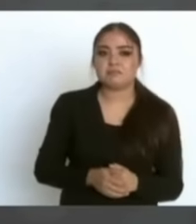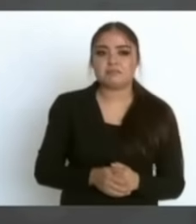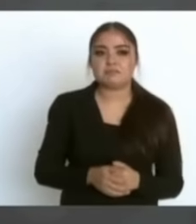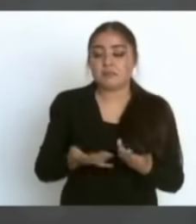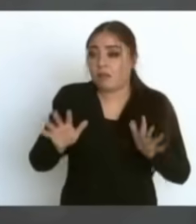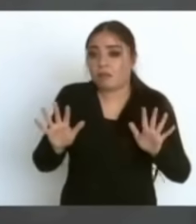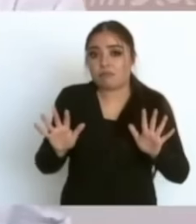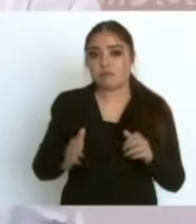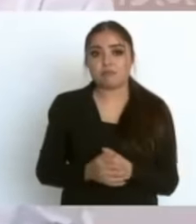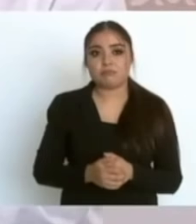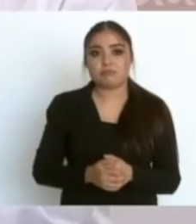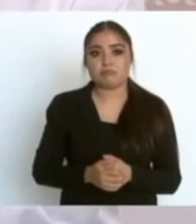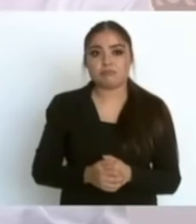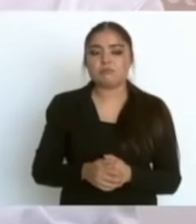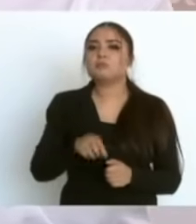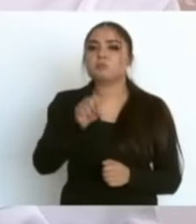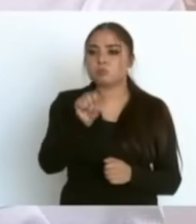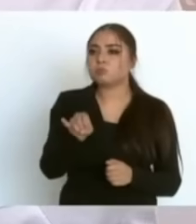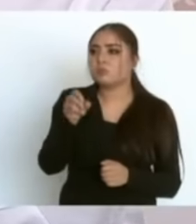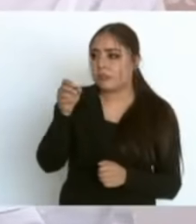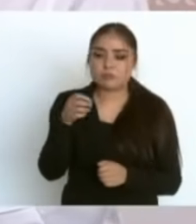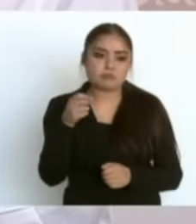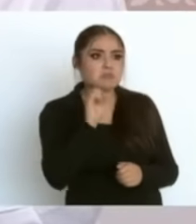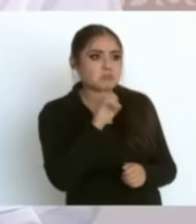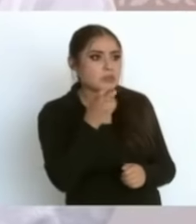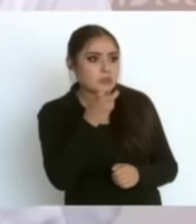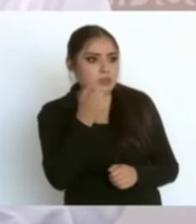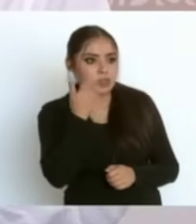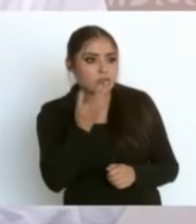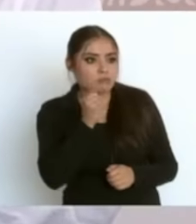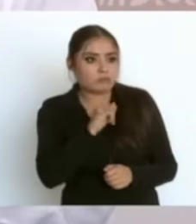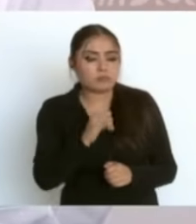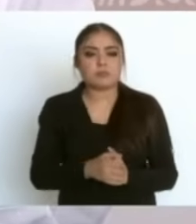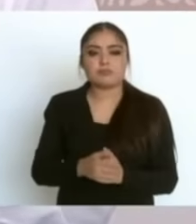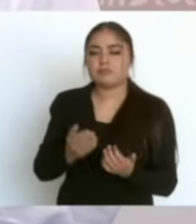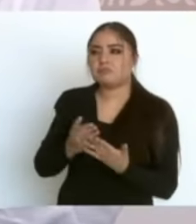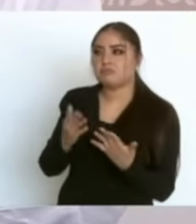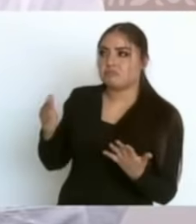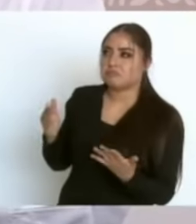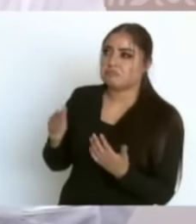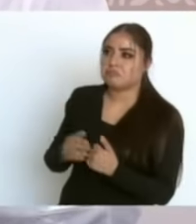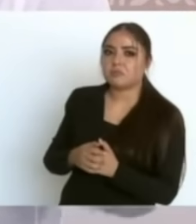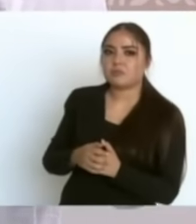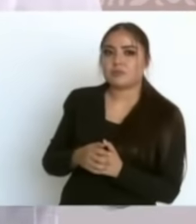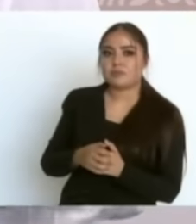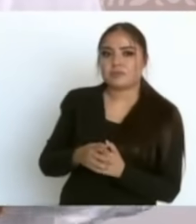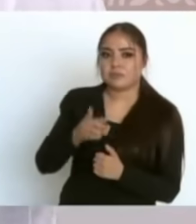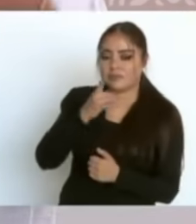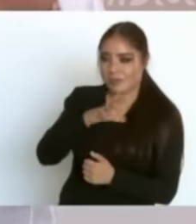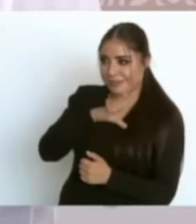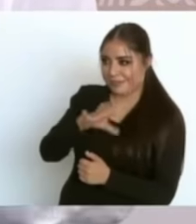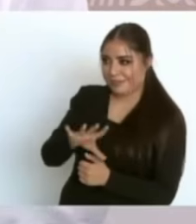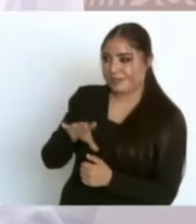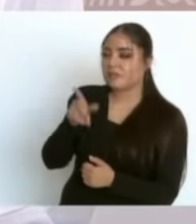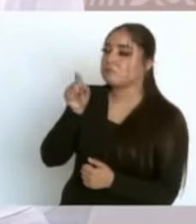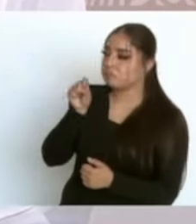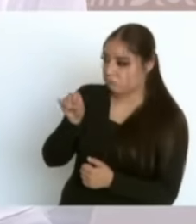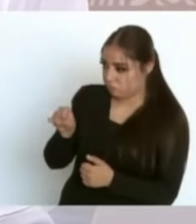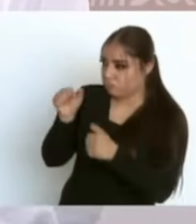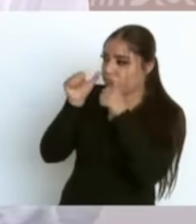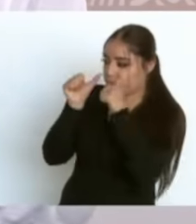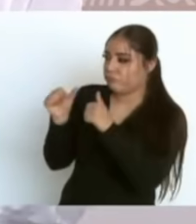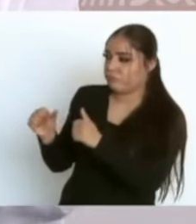y ya si eso es lo que queremos y entonces ya les digo el canal se les va a tender